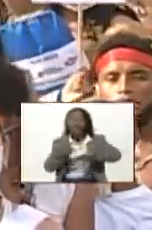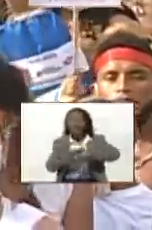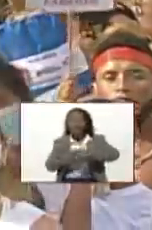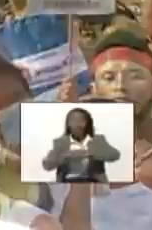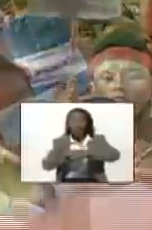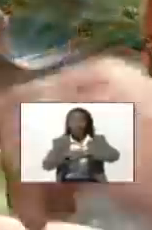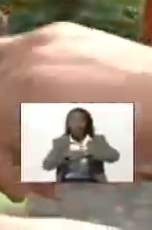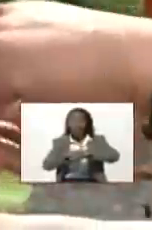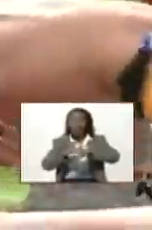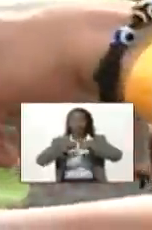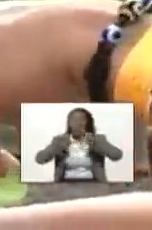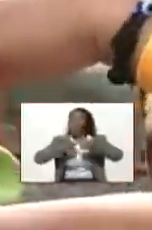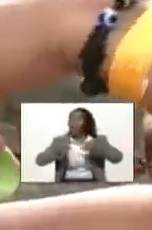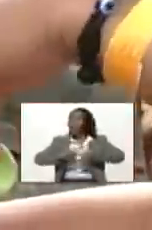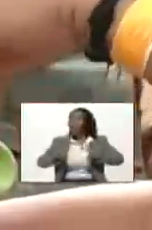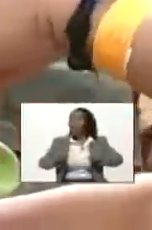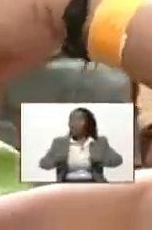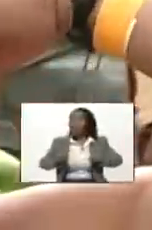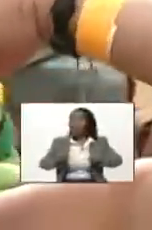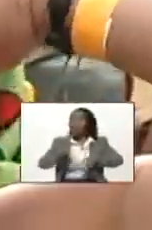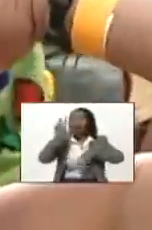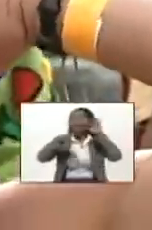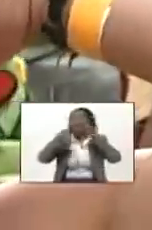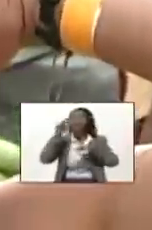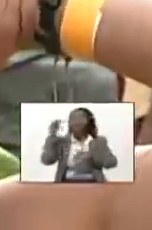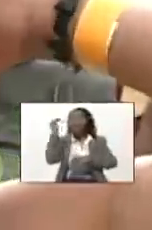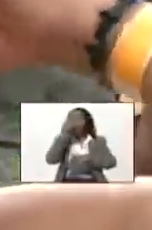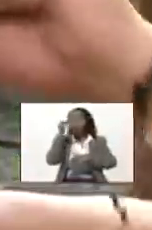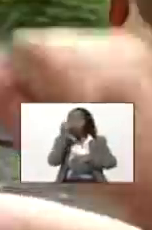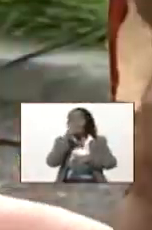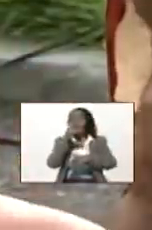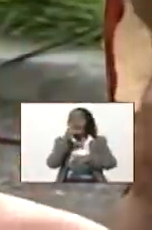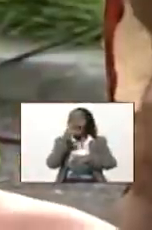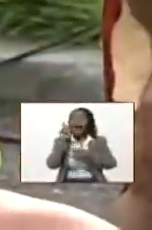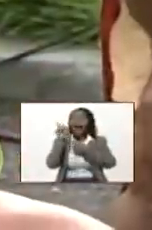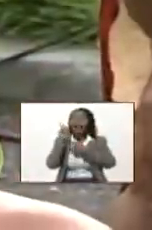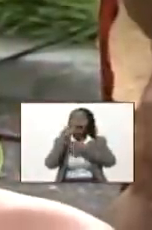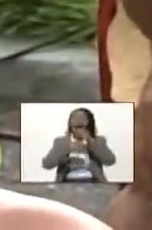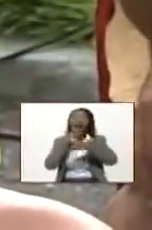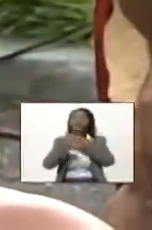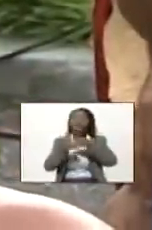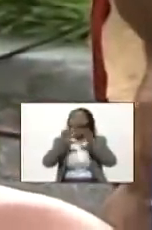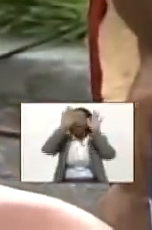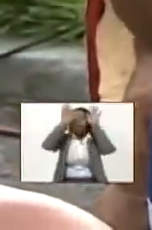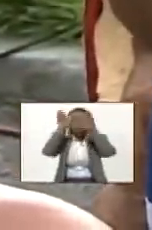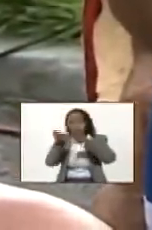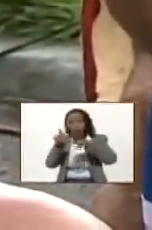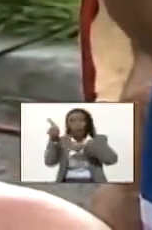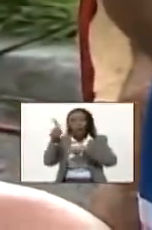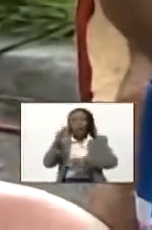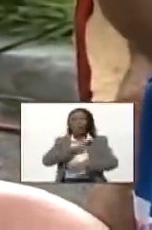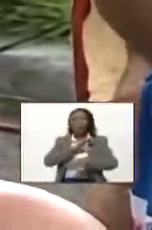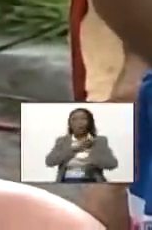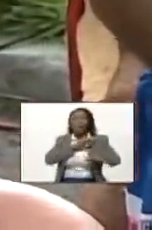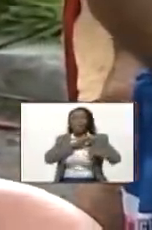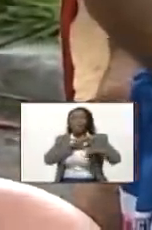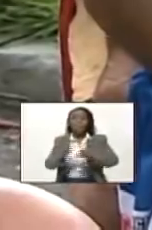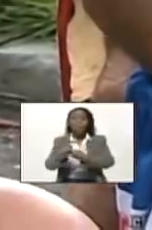Hispanidad, y el 12 de octubre se le hacía homenaje a los